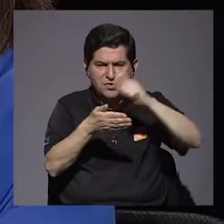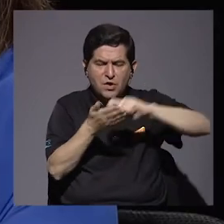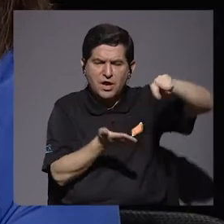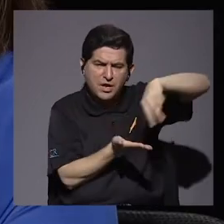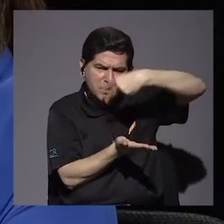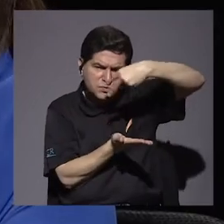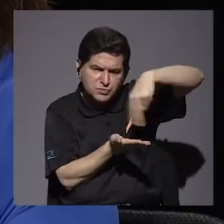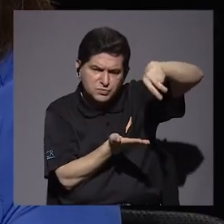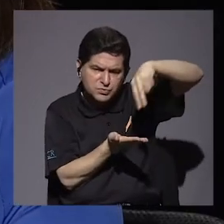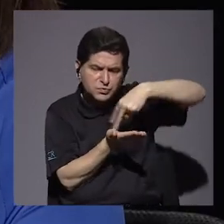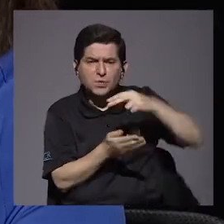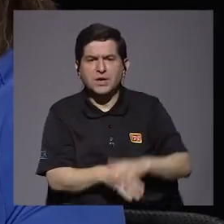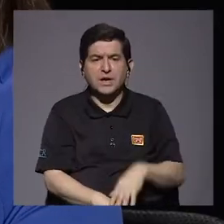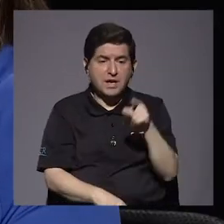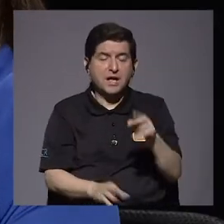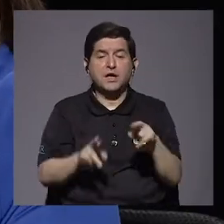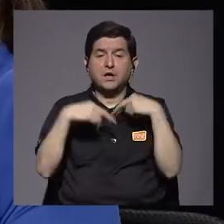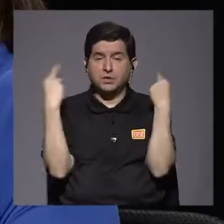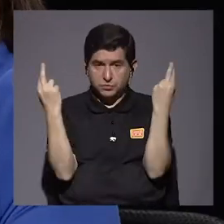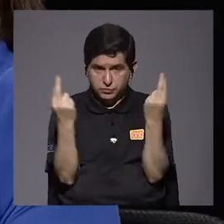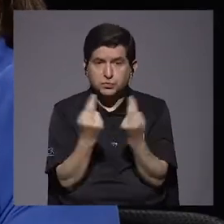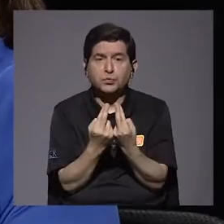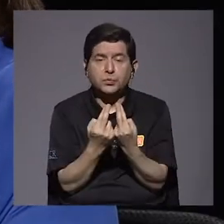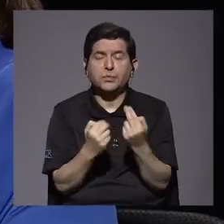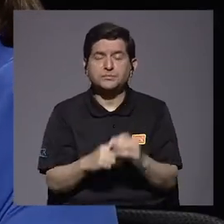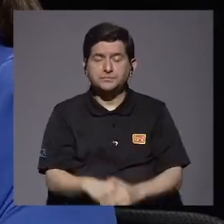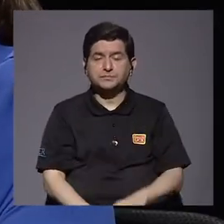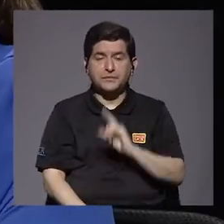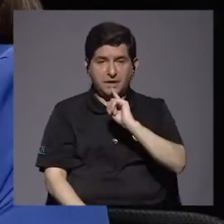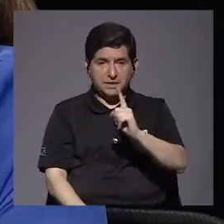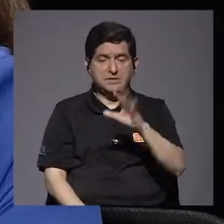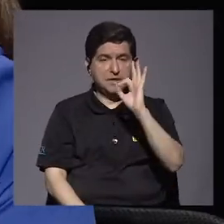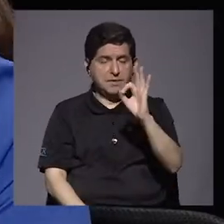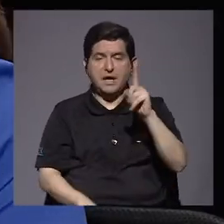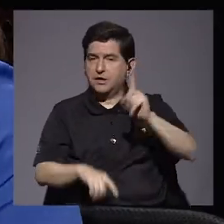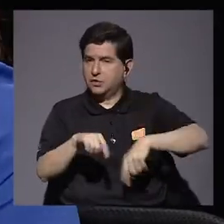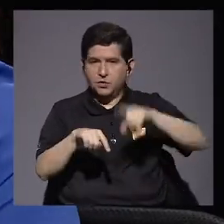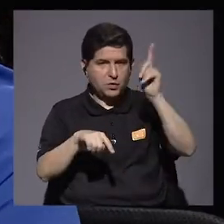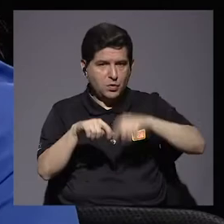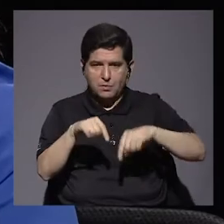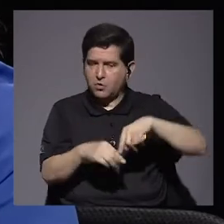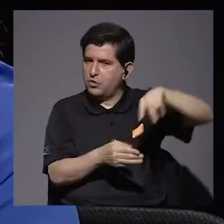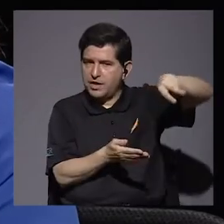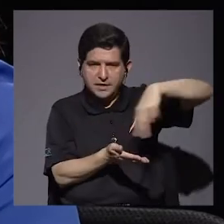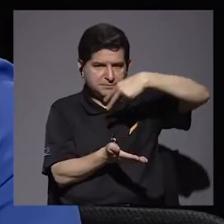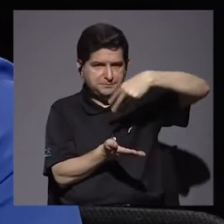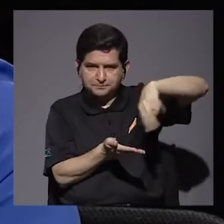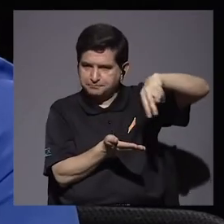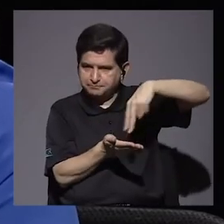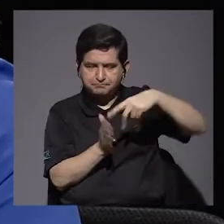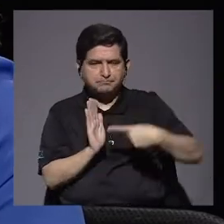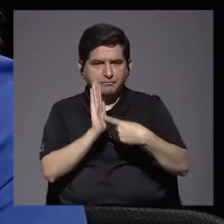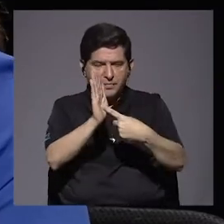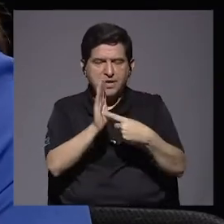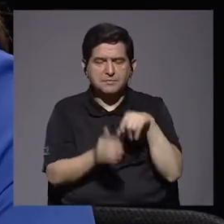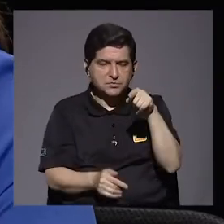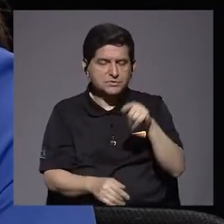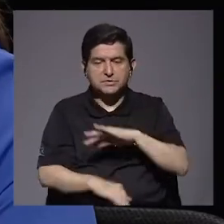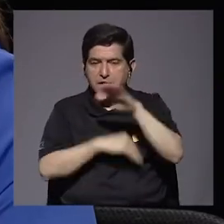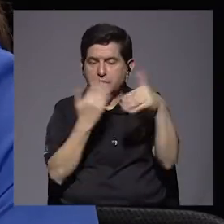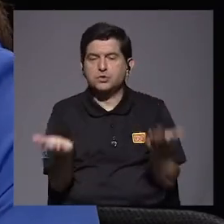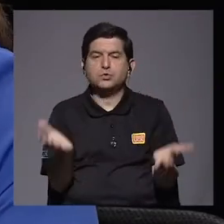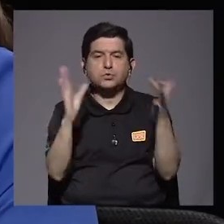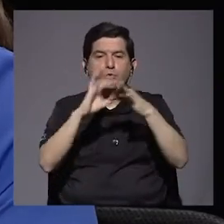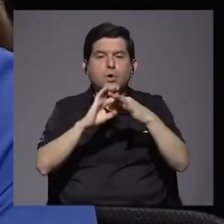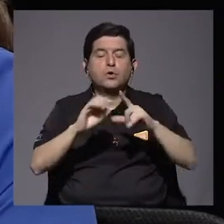Danza, ¿verdad? Ellos se reunieron y dijeron, bueno, no podemos bailar, no podemos presentar esta coreografía todos